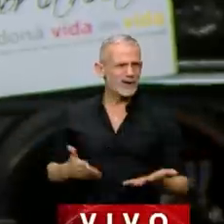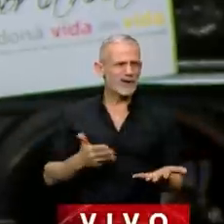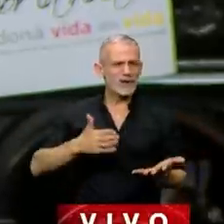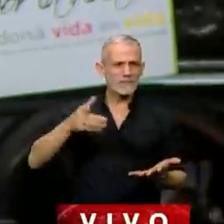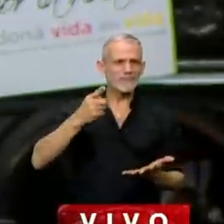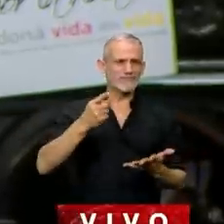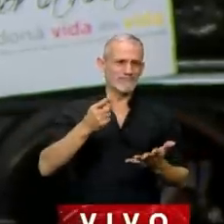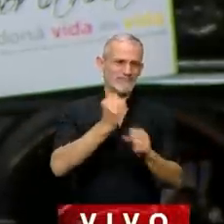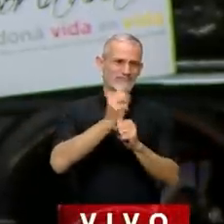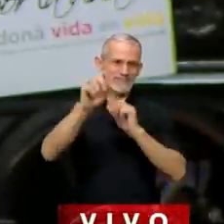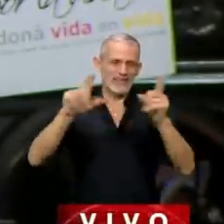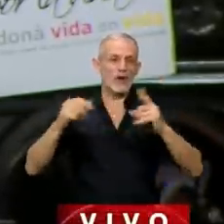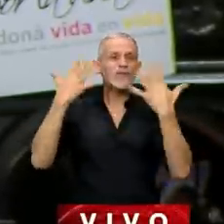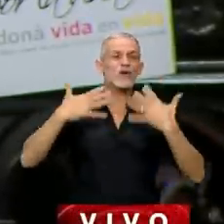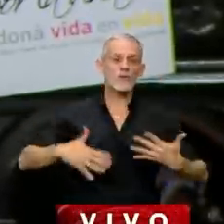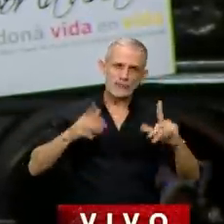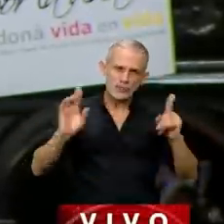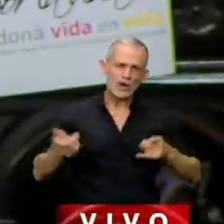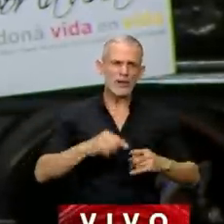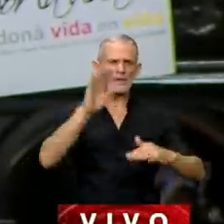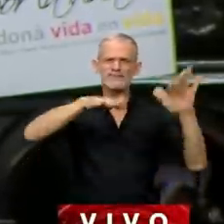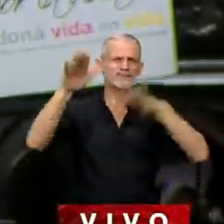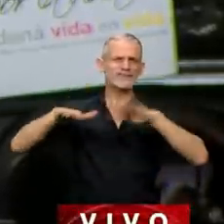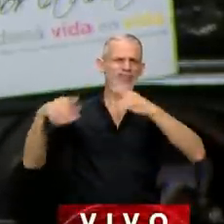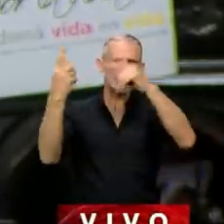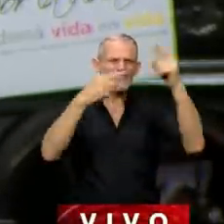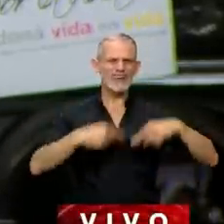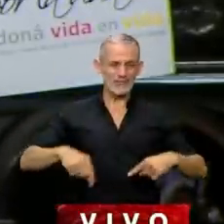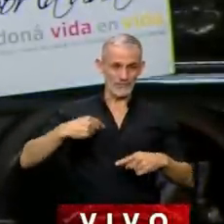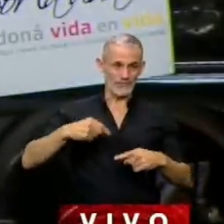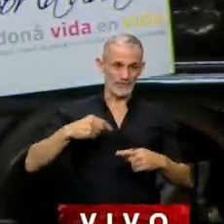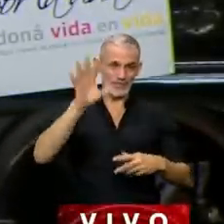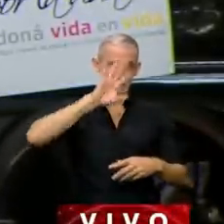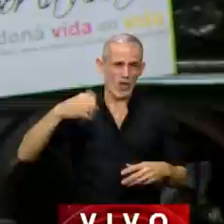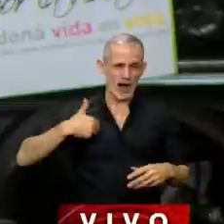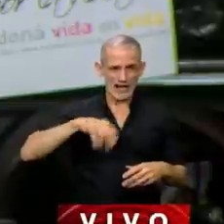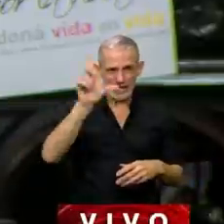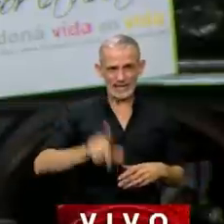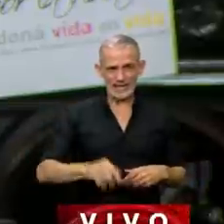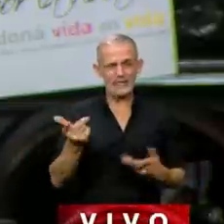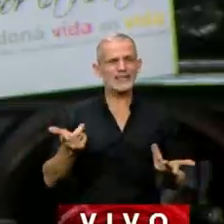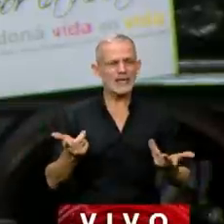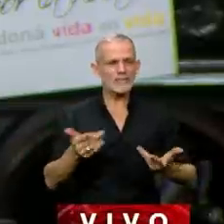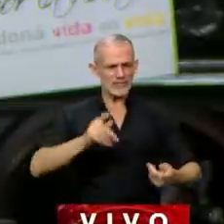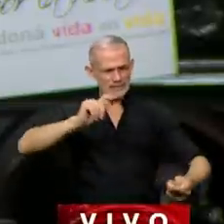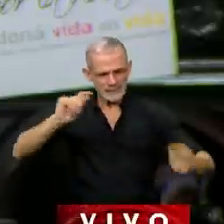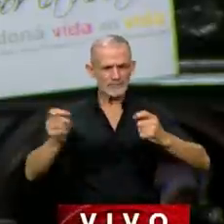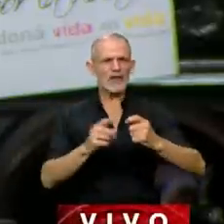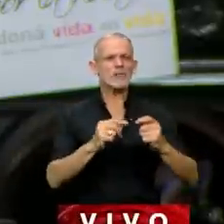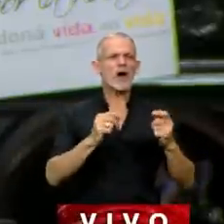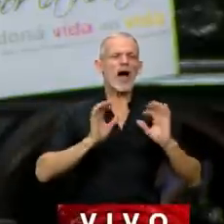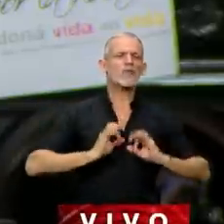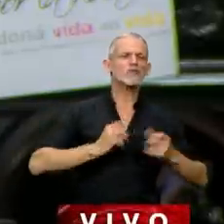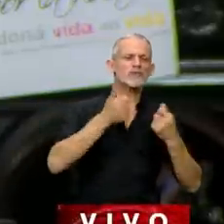en todo lo que hace a la formación profesional y sobre todas las cosas la importancia de la reconversión de los